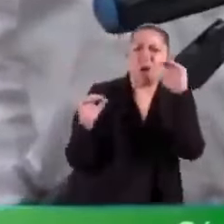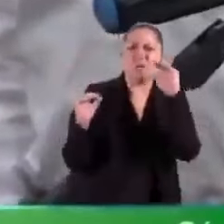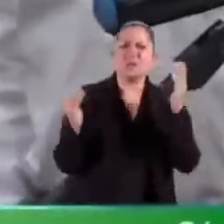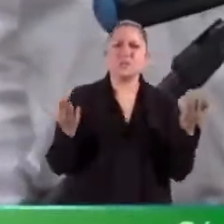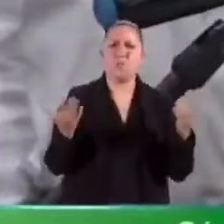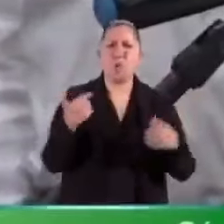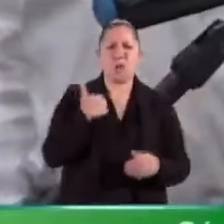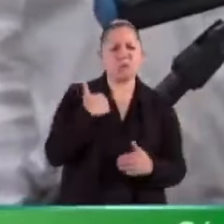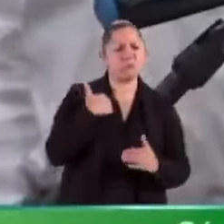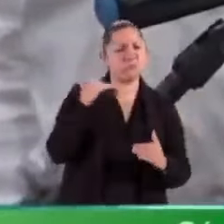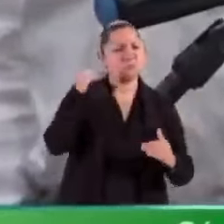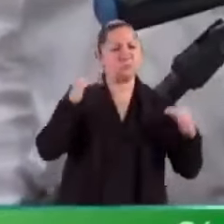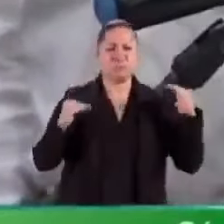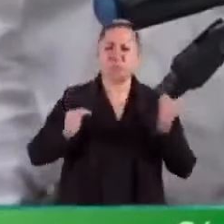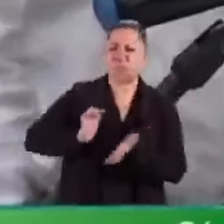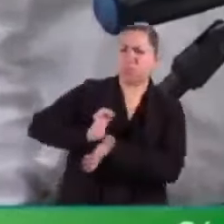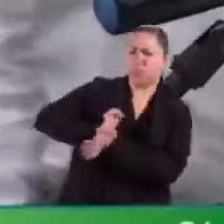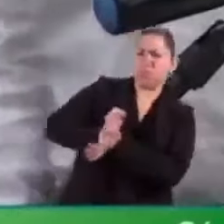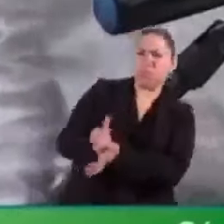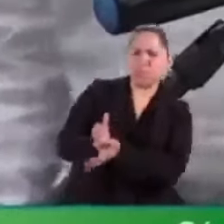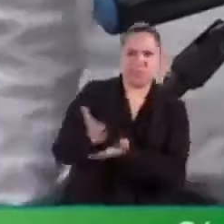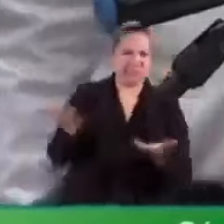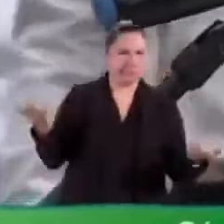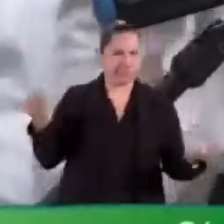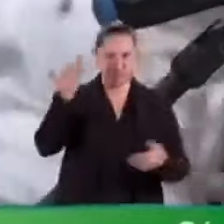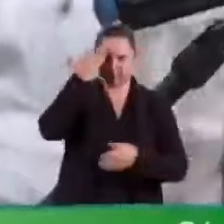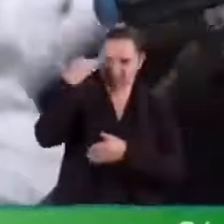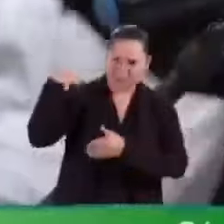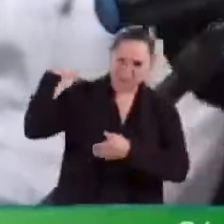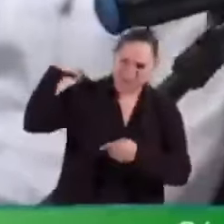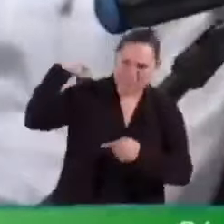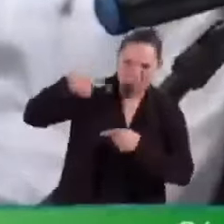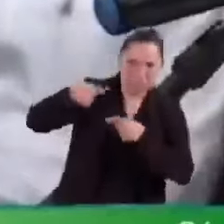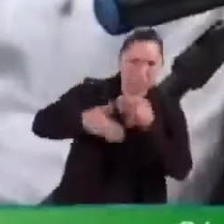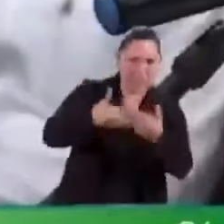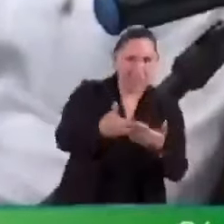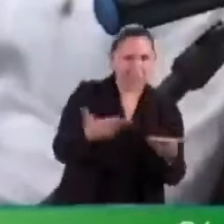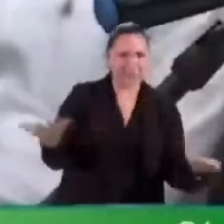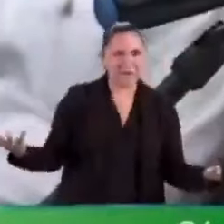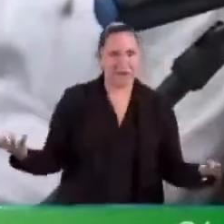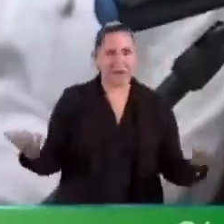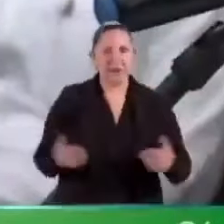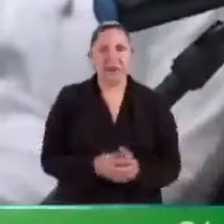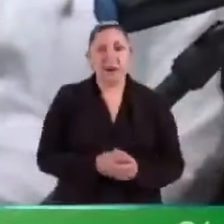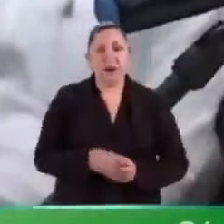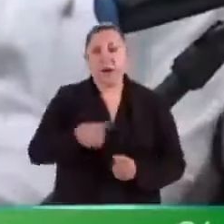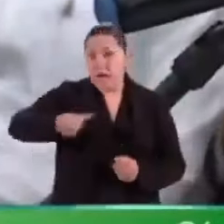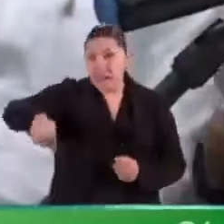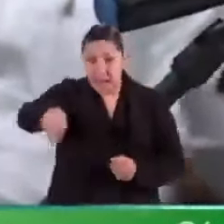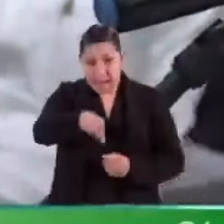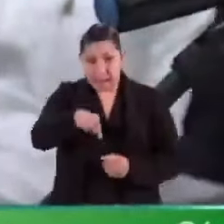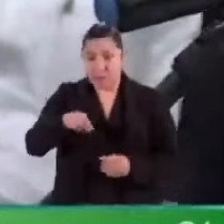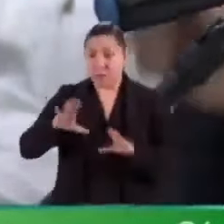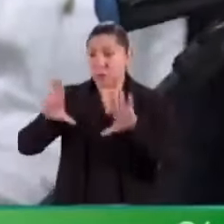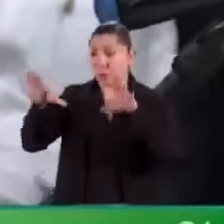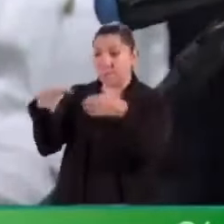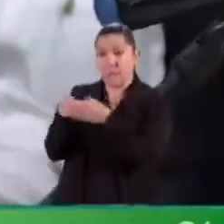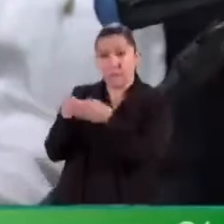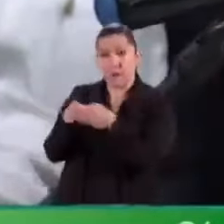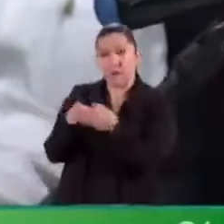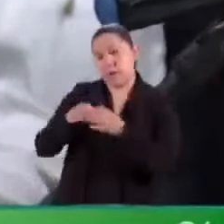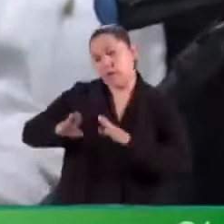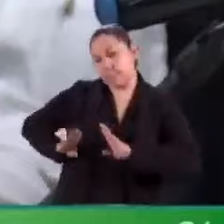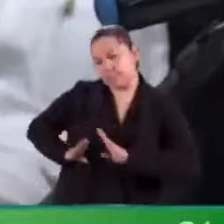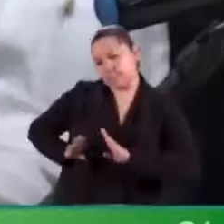México. Las y los conservadores apenas se dan por enterados que